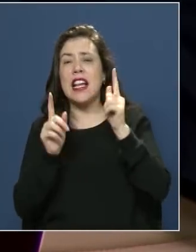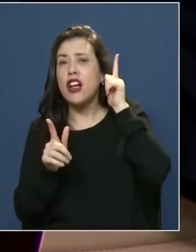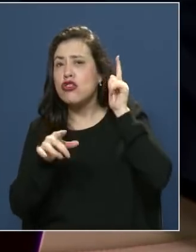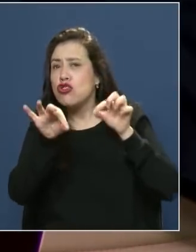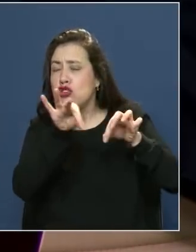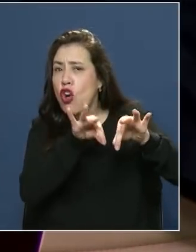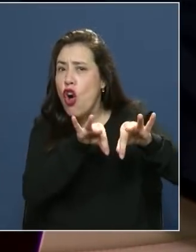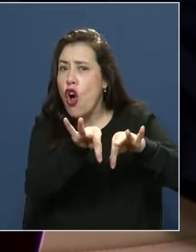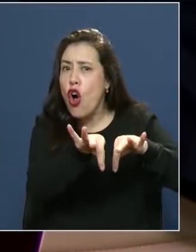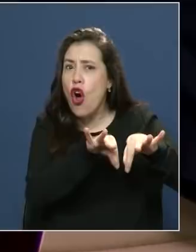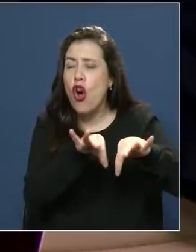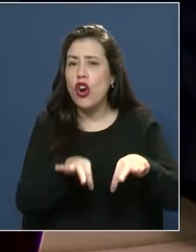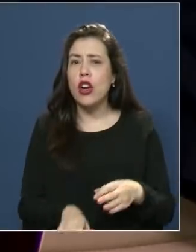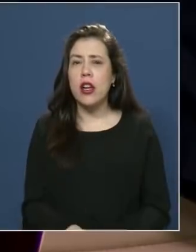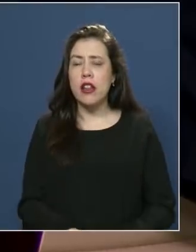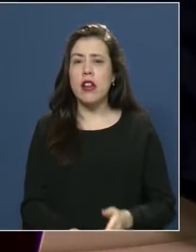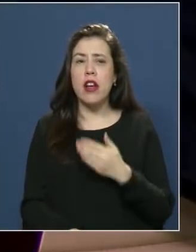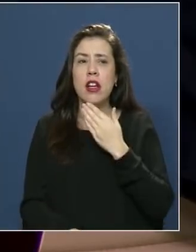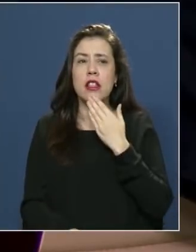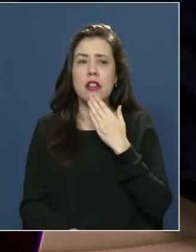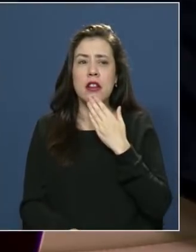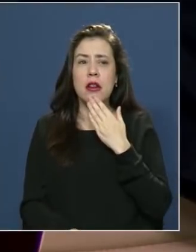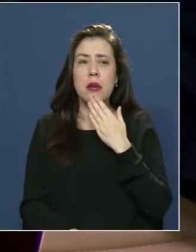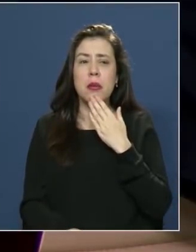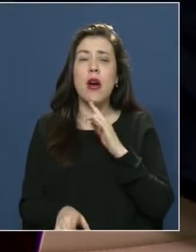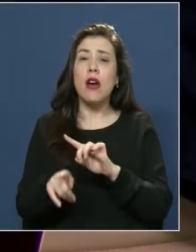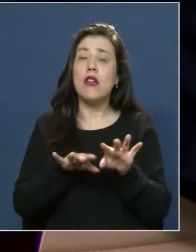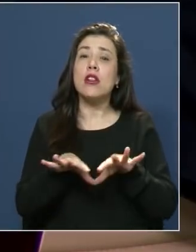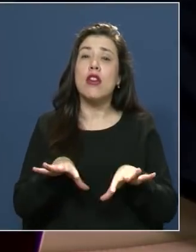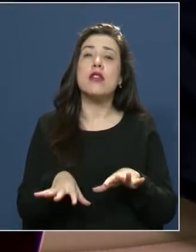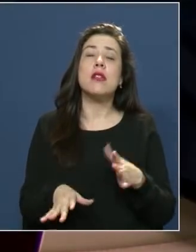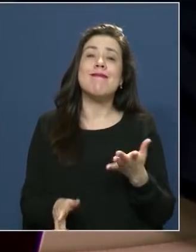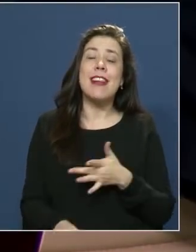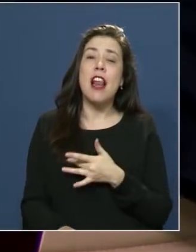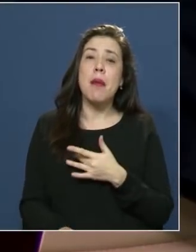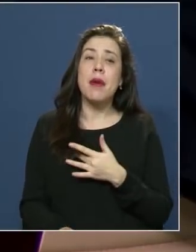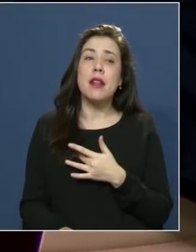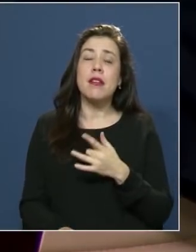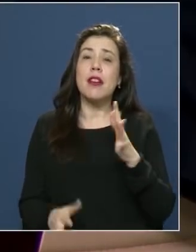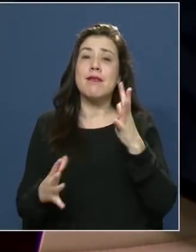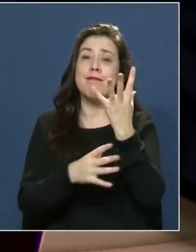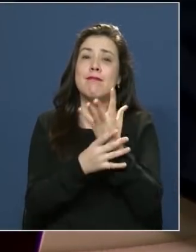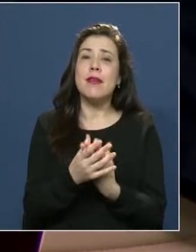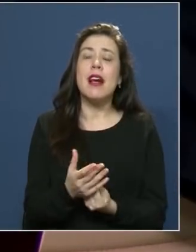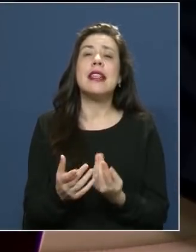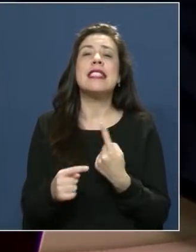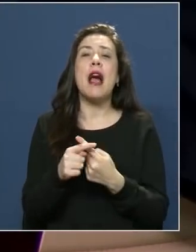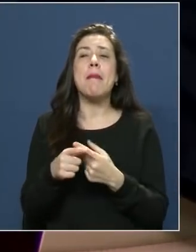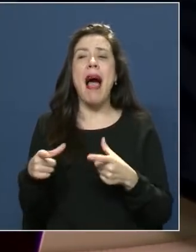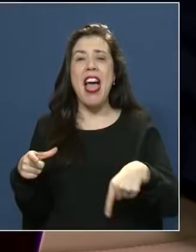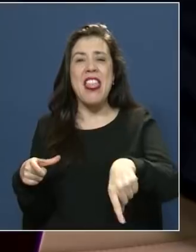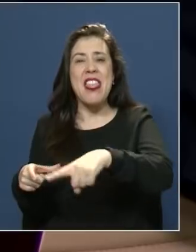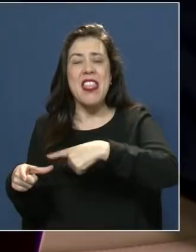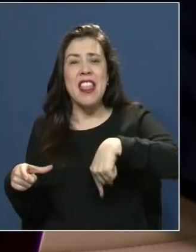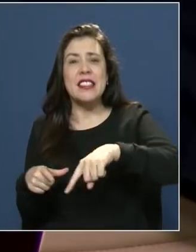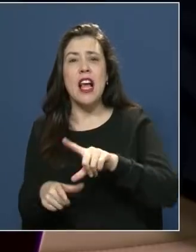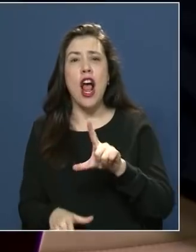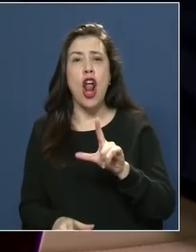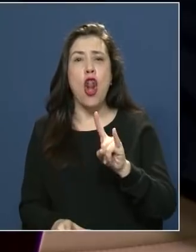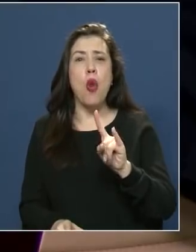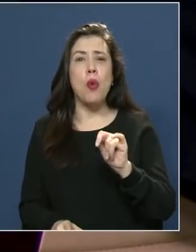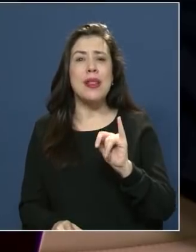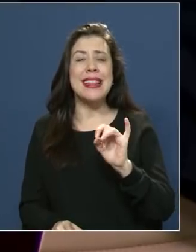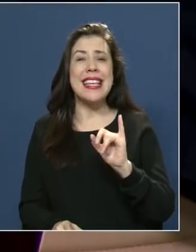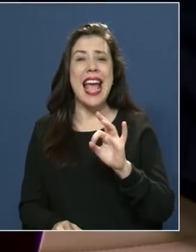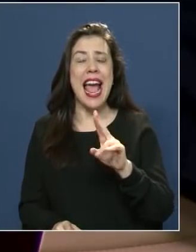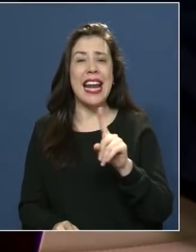sonidistas y también algunos oficios y profesiones que lamentablemente parecen extintos, como el disquero o el luthier.